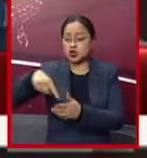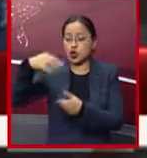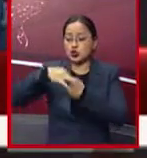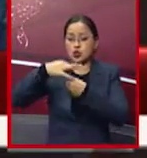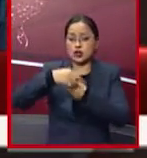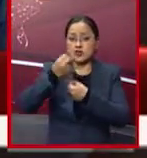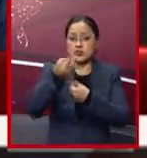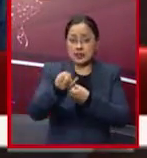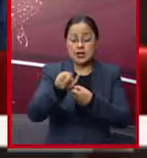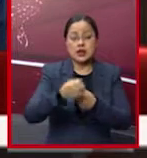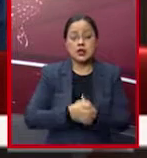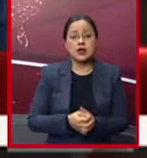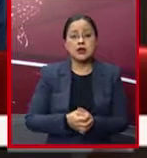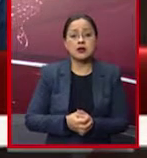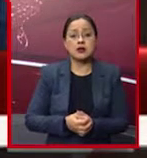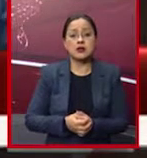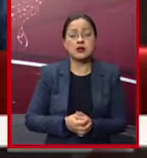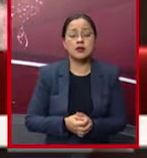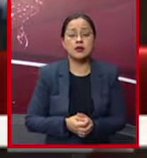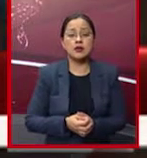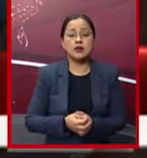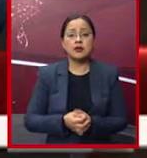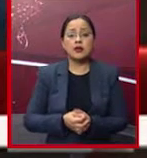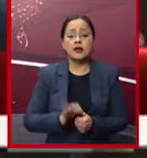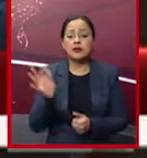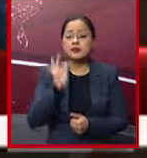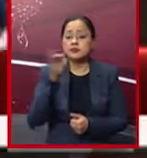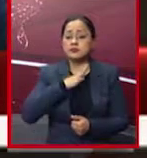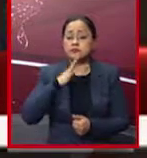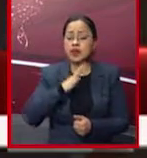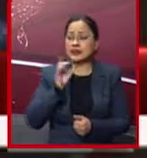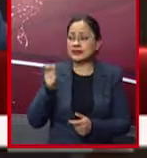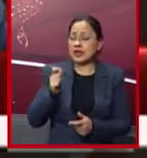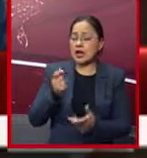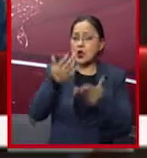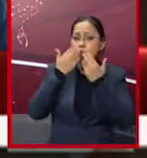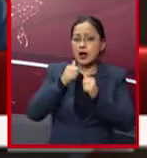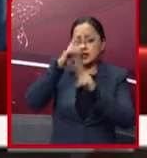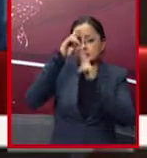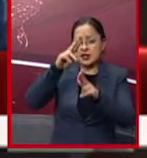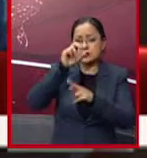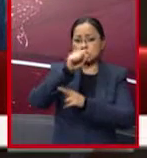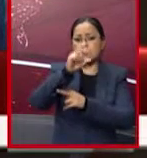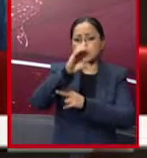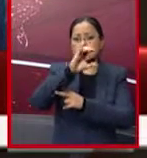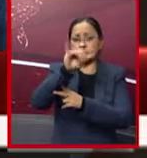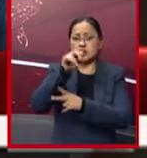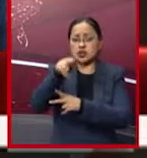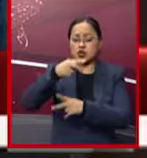favor, es que estamos pasando por encima de la Suprema Corte.